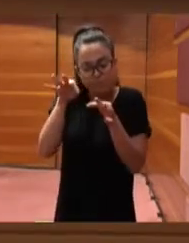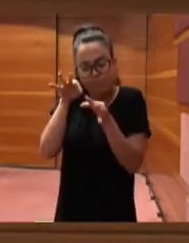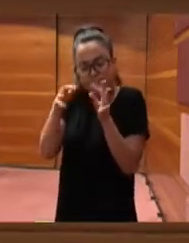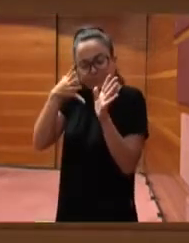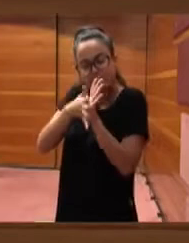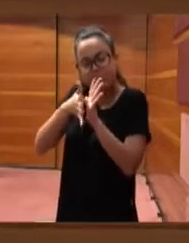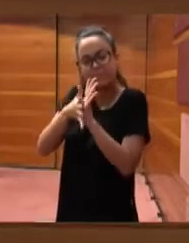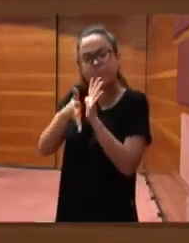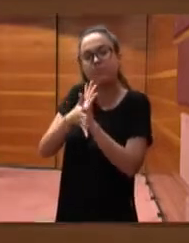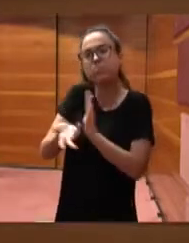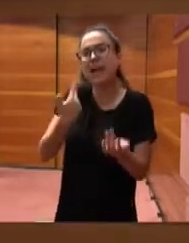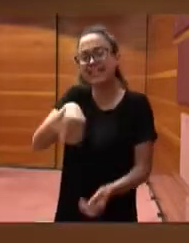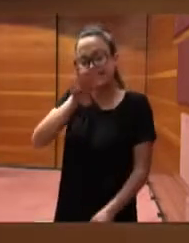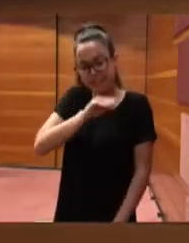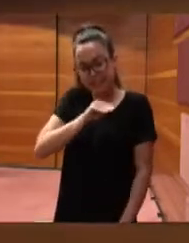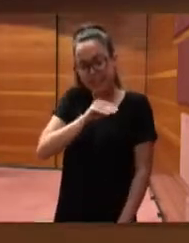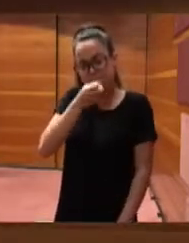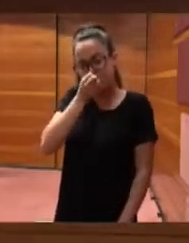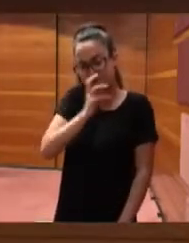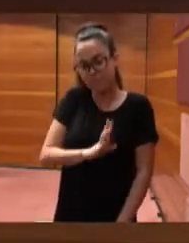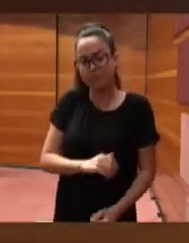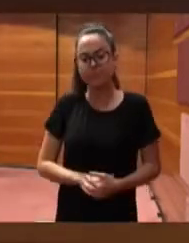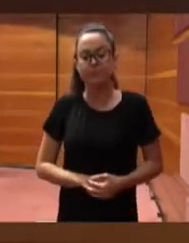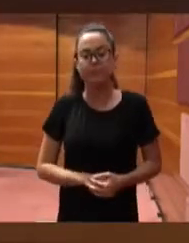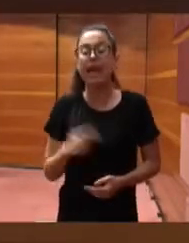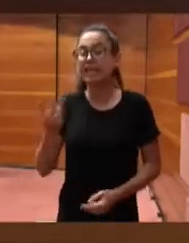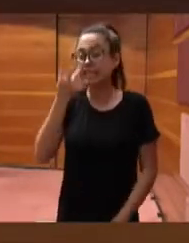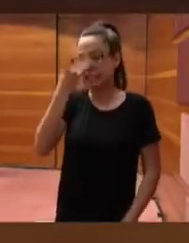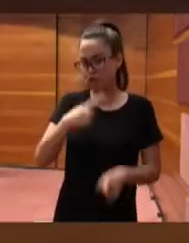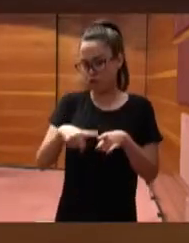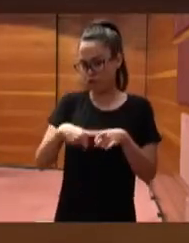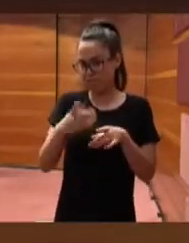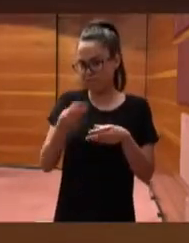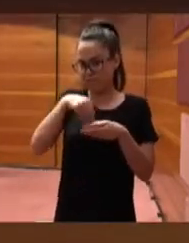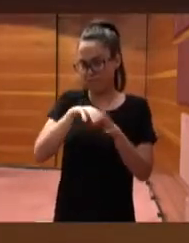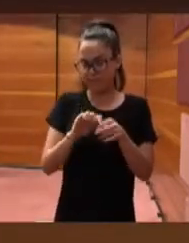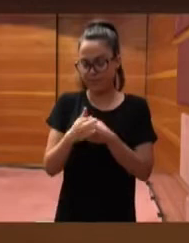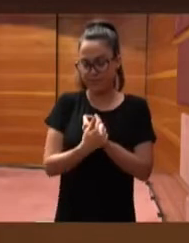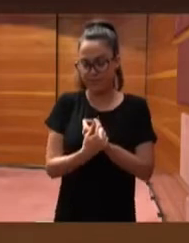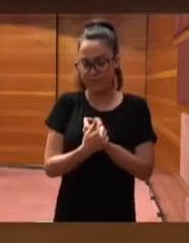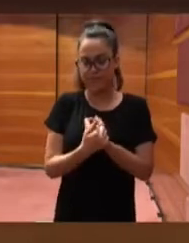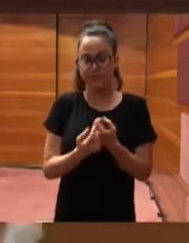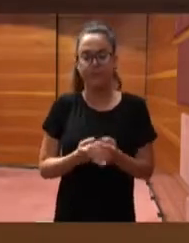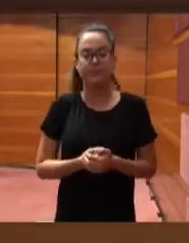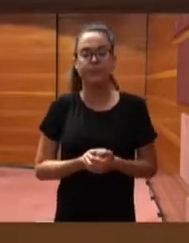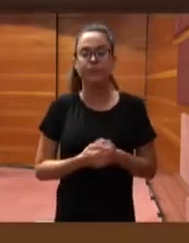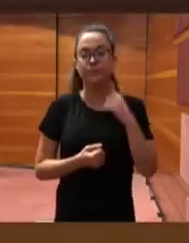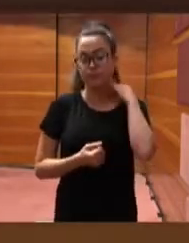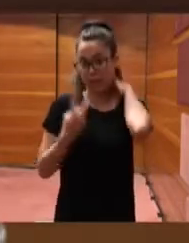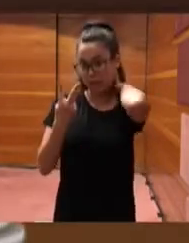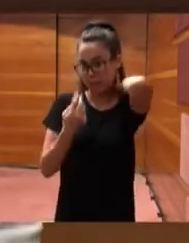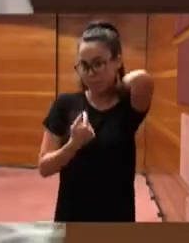seamos más capaces de entender y de gestionar. Y aquí en este gráfico habla de tres, que me valen. Voy a hacerlo, los hago un poco diferentes, pero me